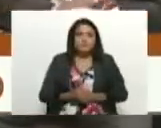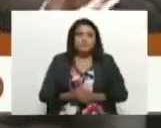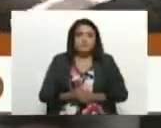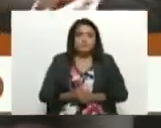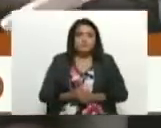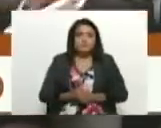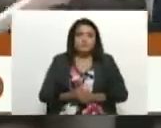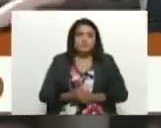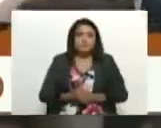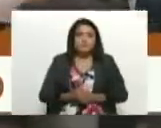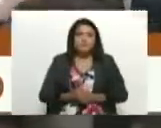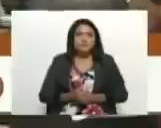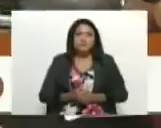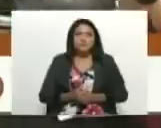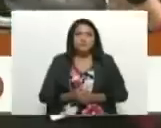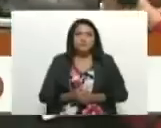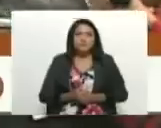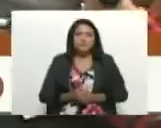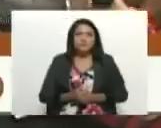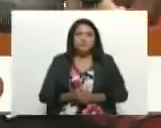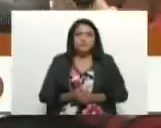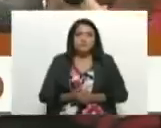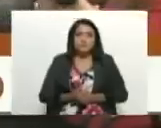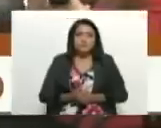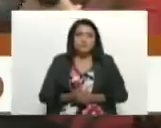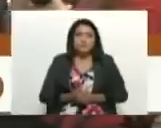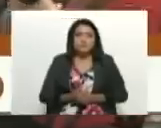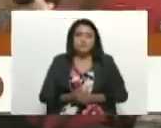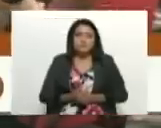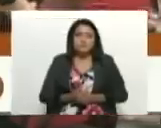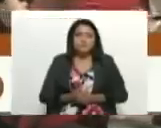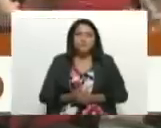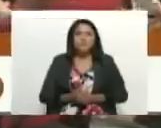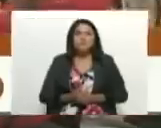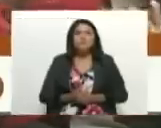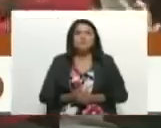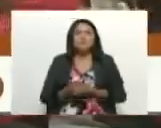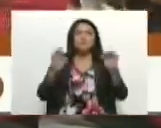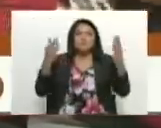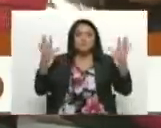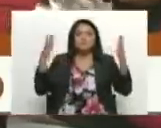Ladrón que roba ladrón no tiene 100 años de perdón.